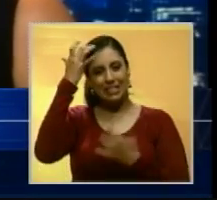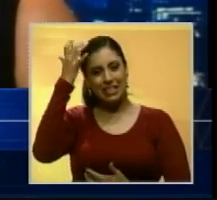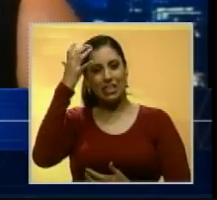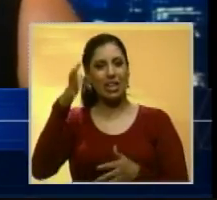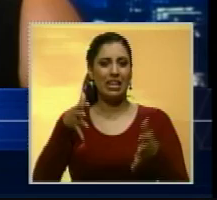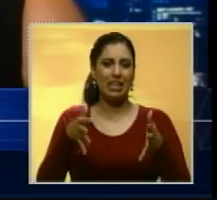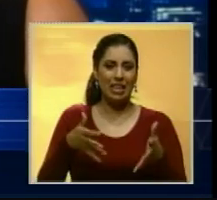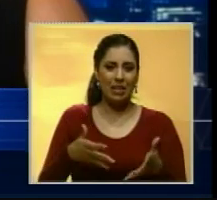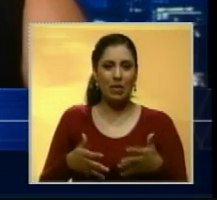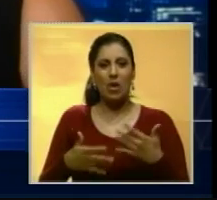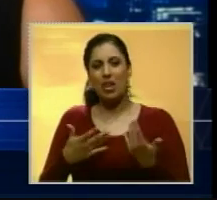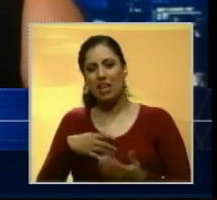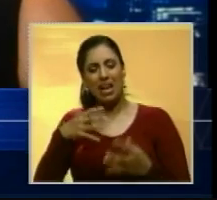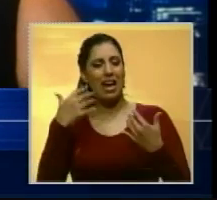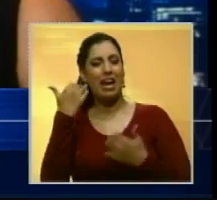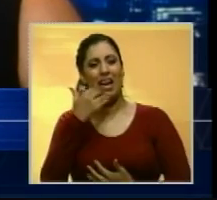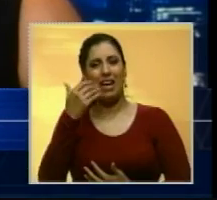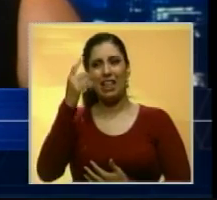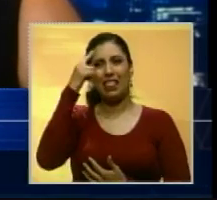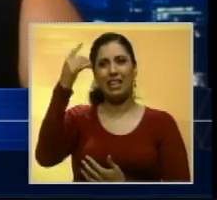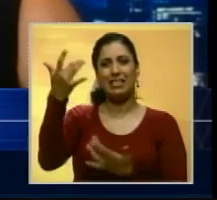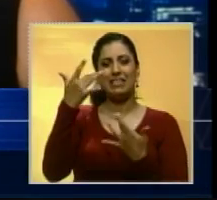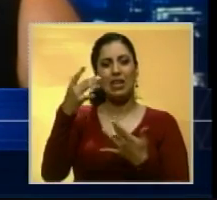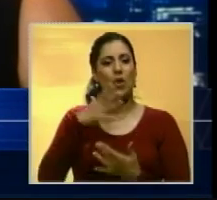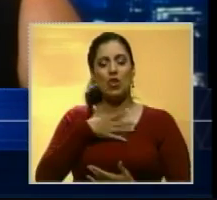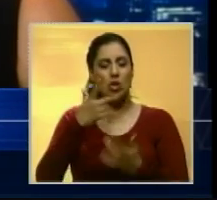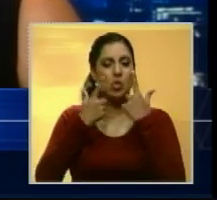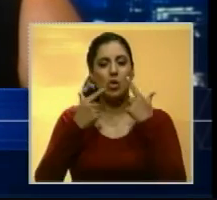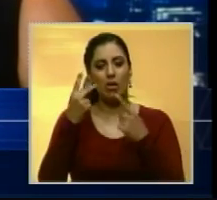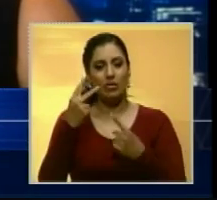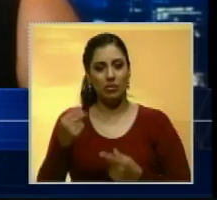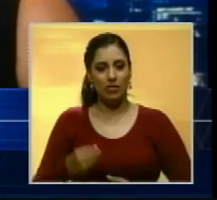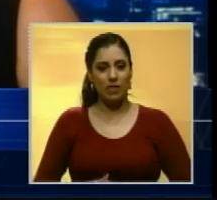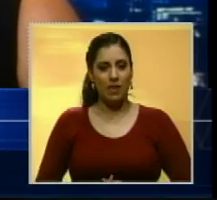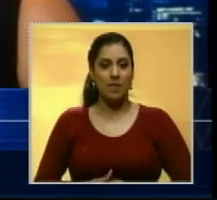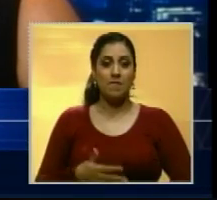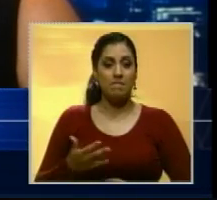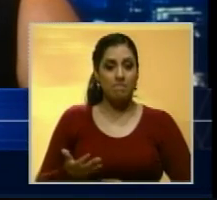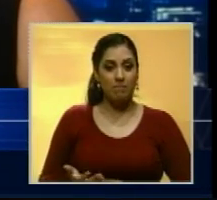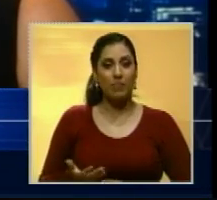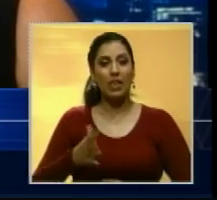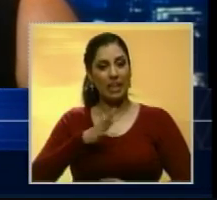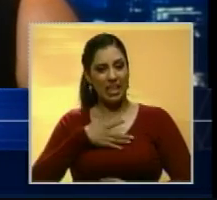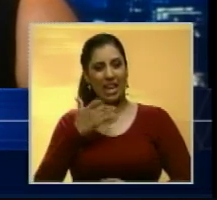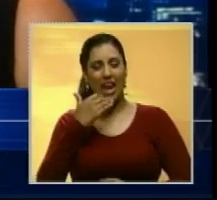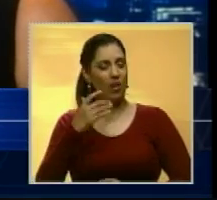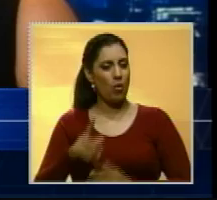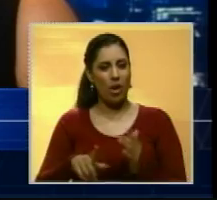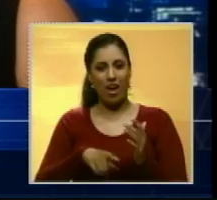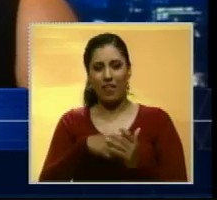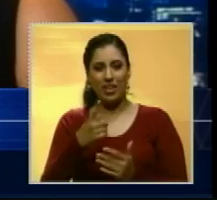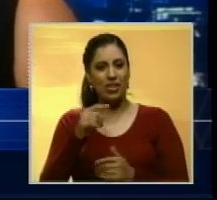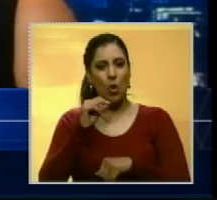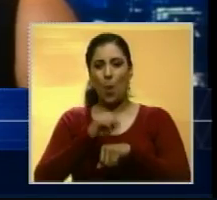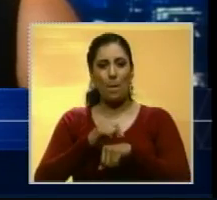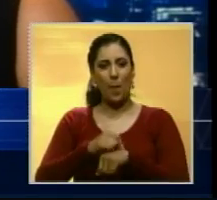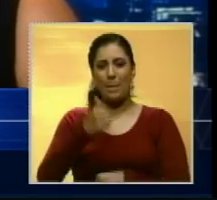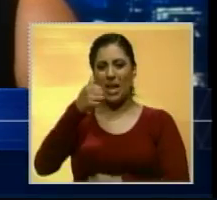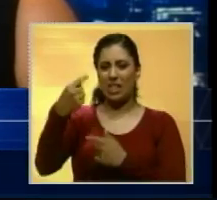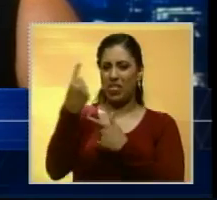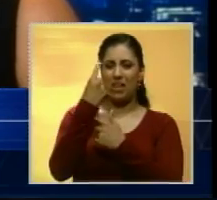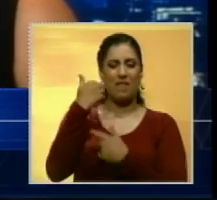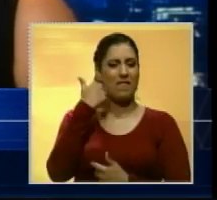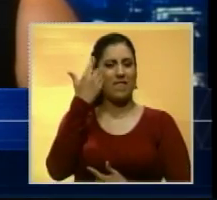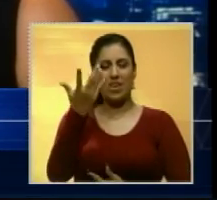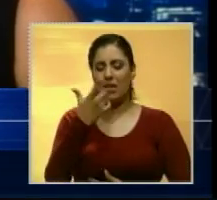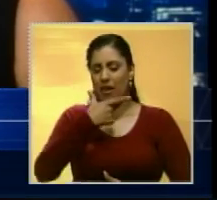los nervios me reía para no ponerme a llorar. Y creo que ha sido definitivamente el momento más humillante y